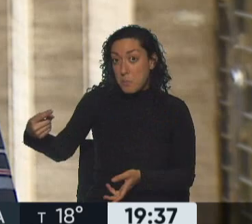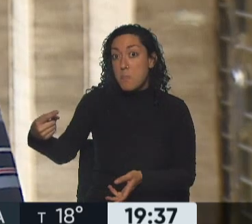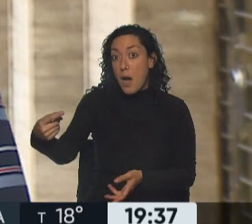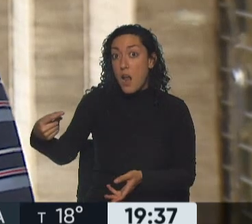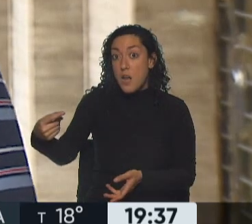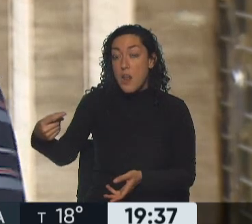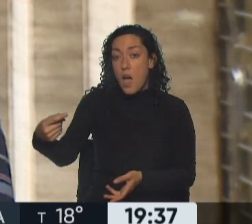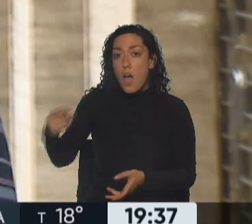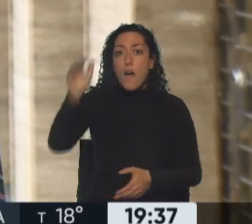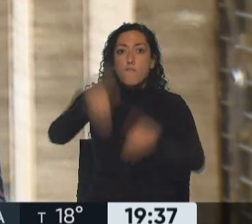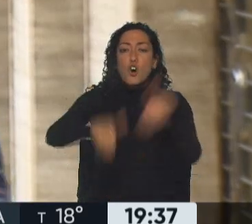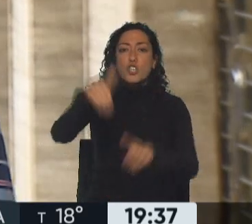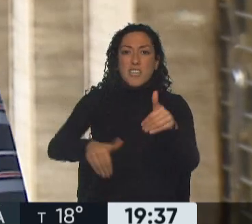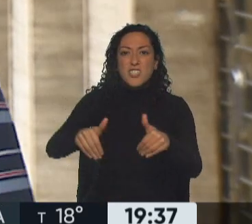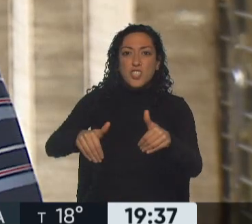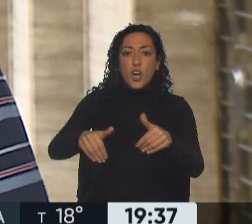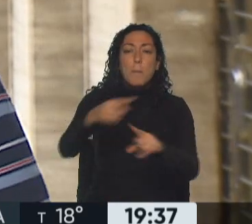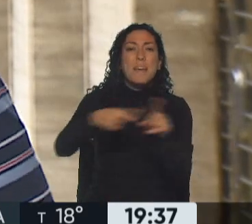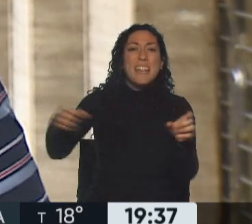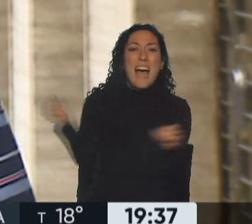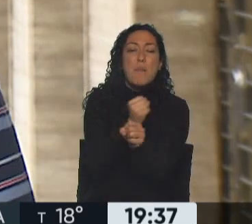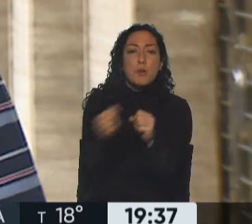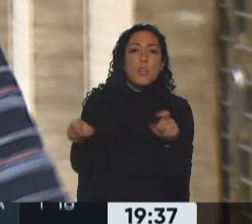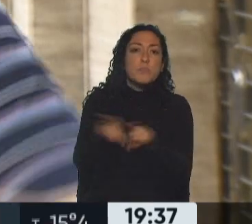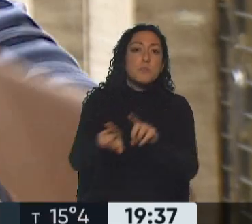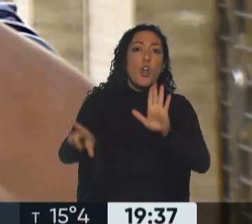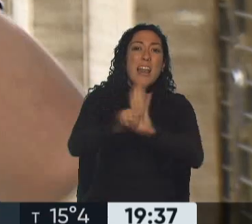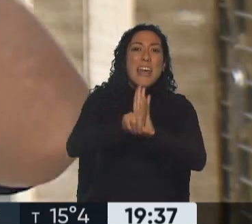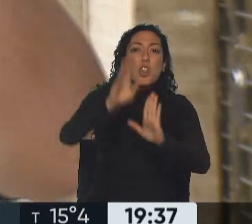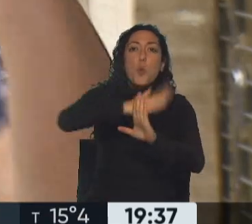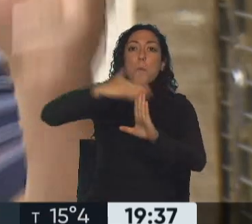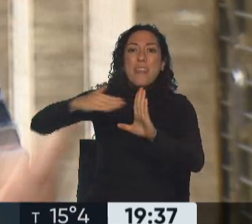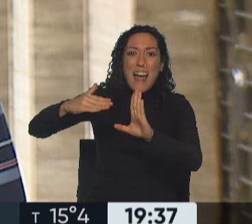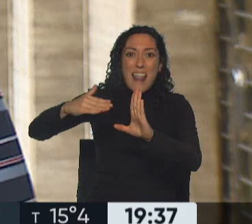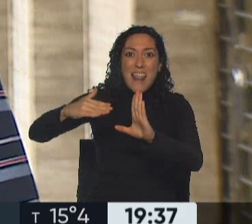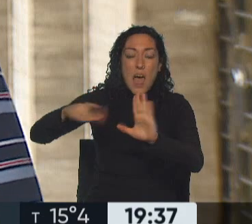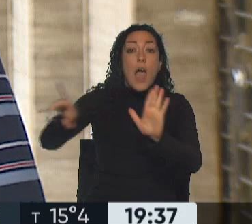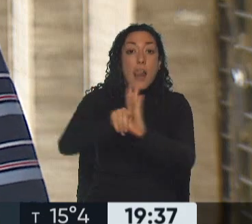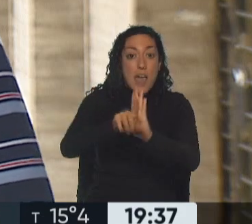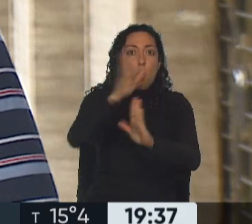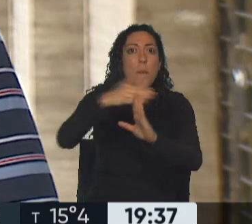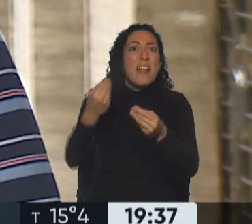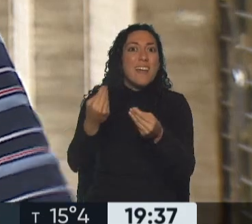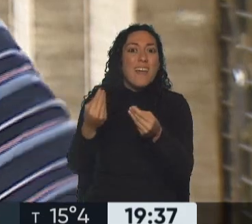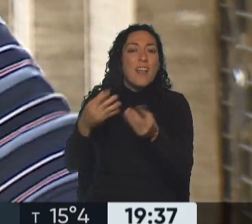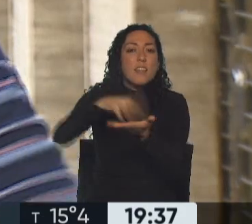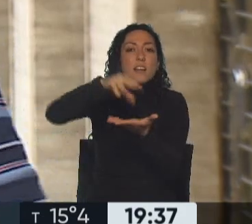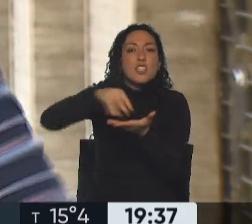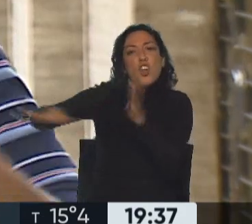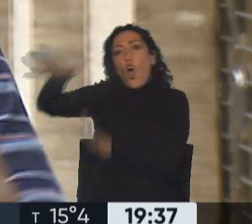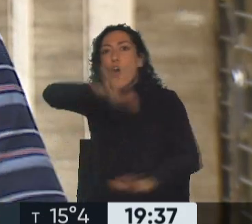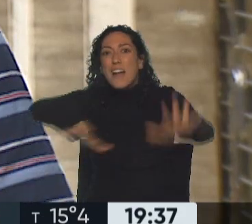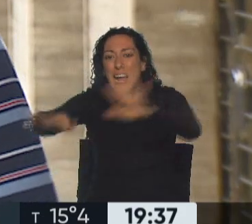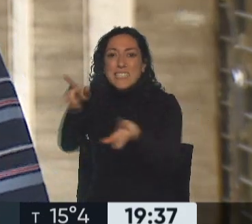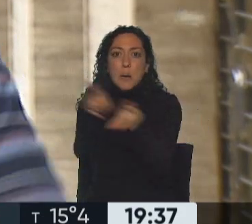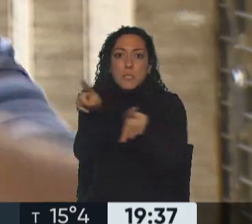vote y se sancione, o tenga media sanción, la ley de humedales. La ley de humedales lo que haría es ordenar el territorio justamente para estos